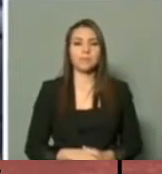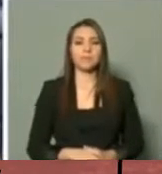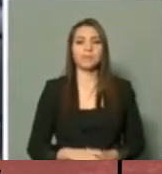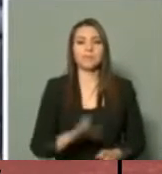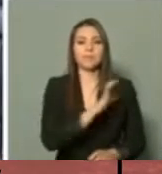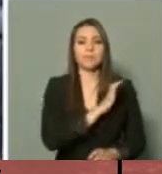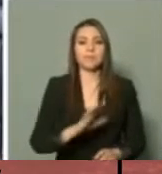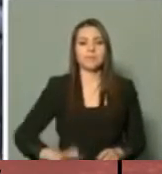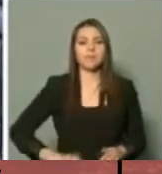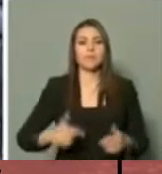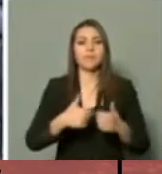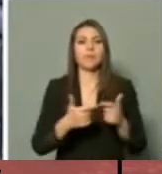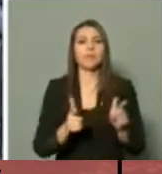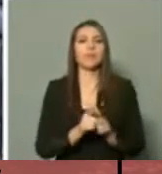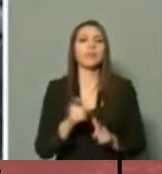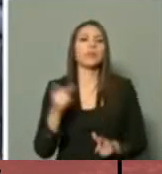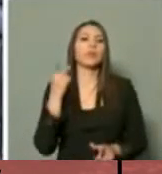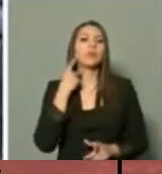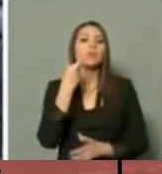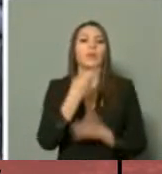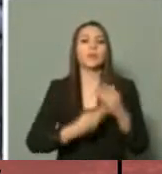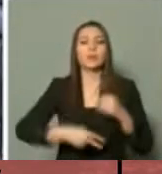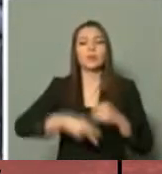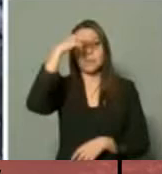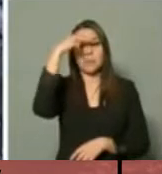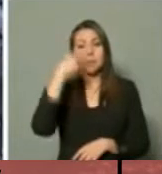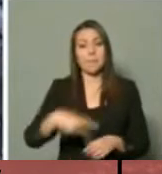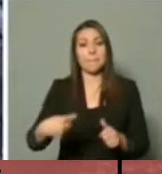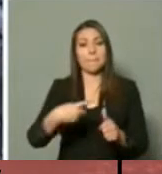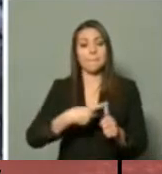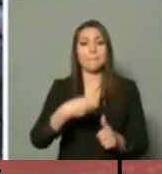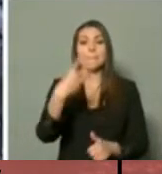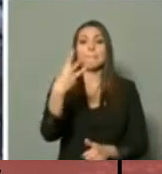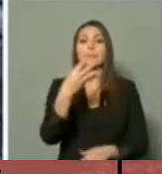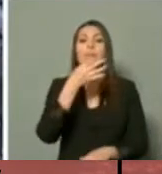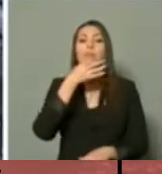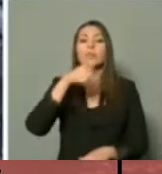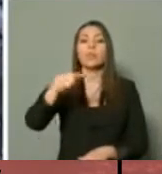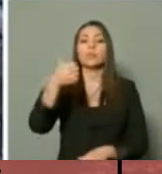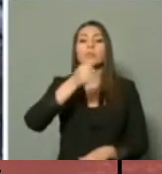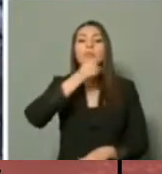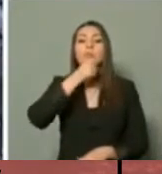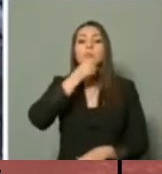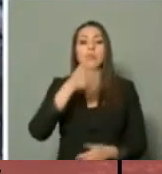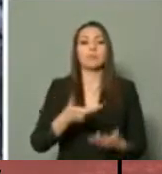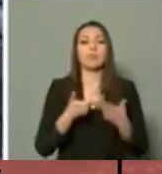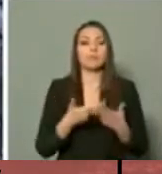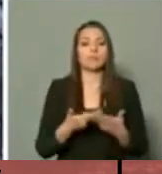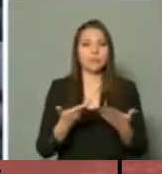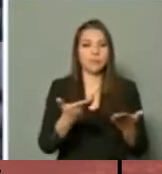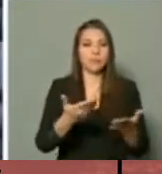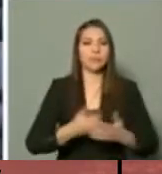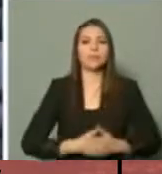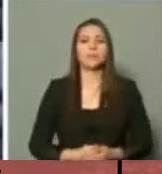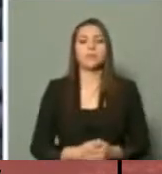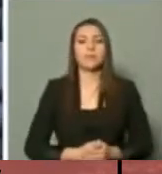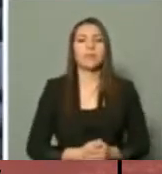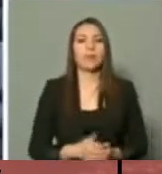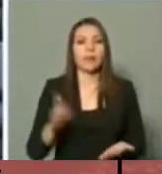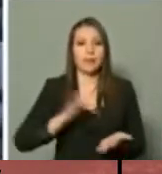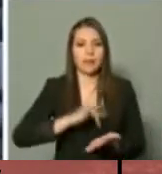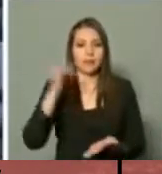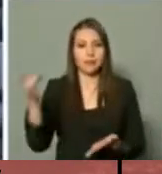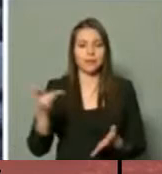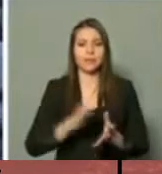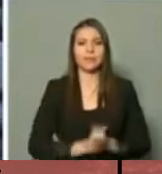La candidata de la coalición por la Ciudad de México al frente, 3:11 tiene en su bolsa de tiempo. Adelante. Muchas gracias.